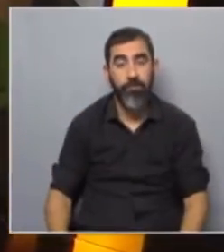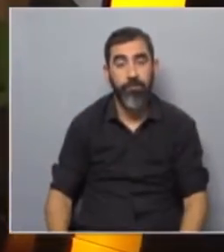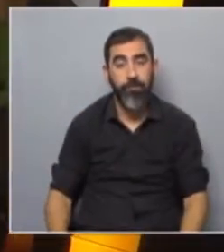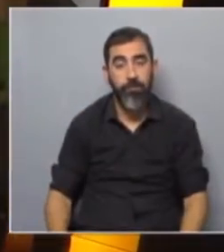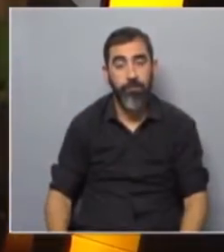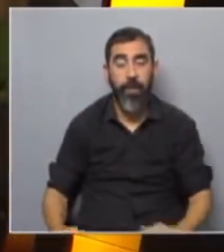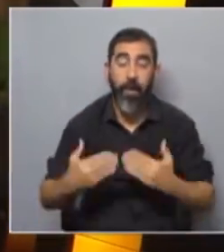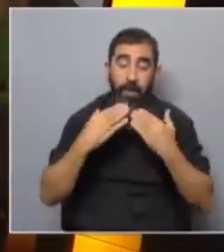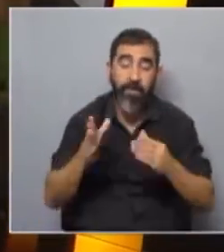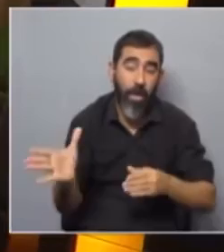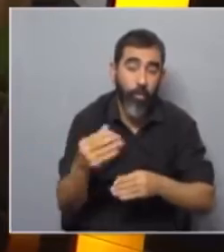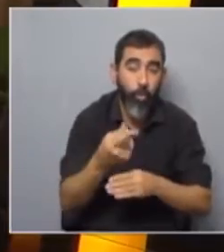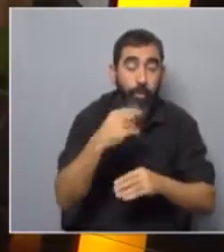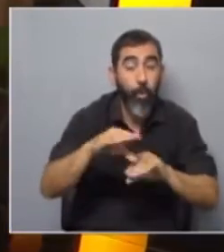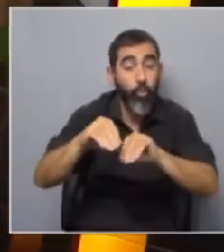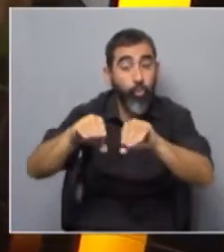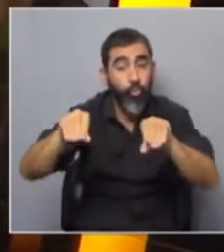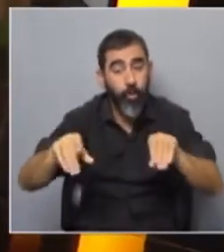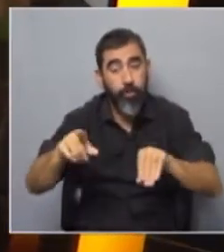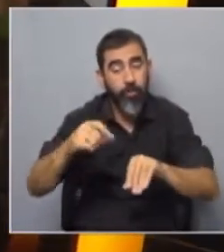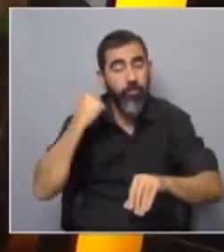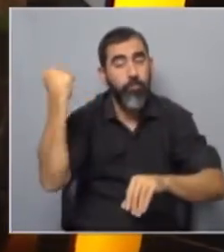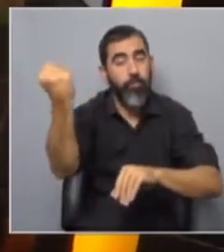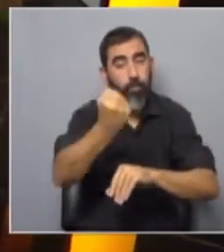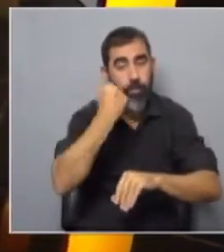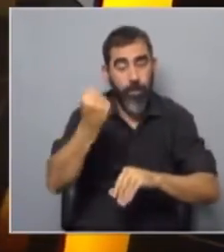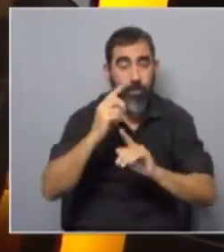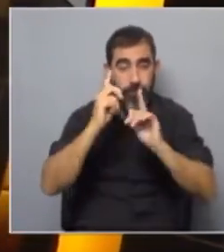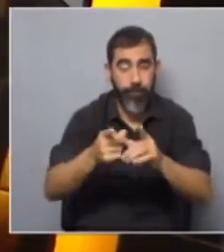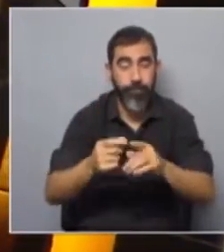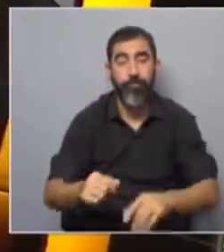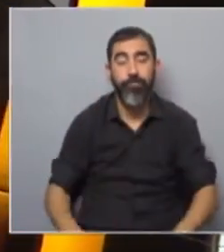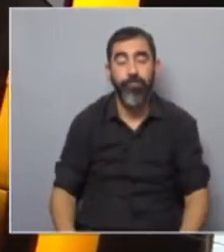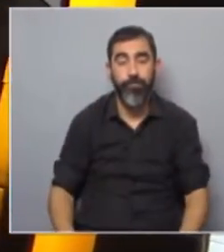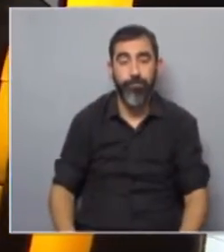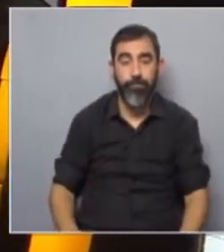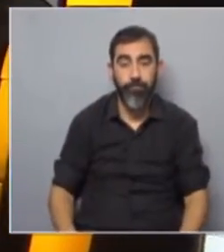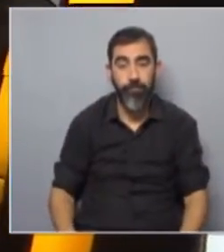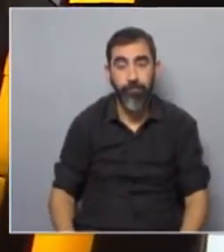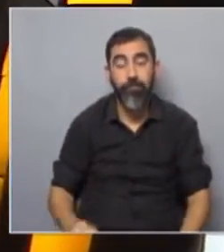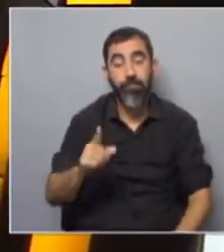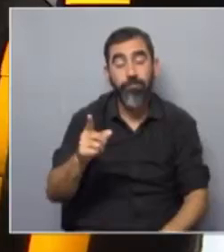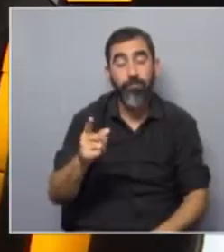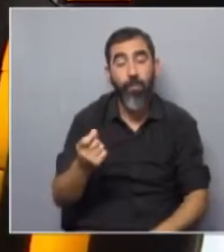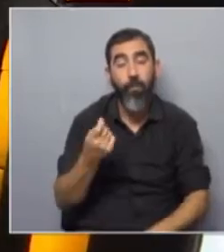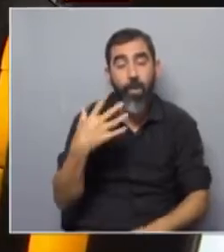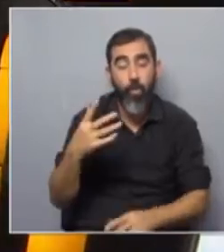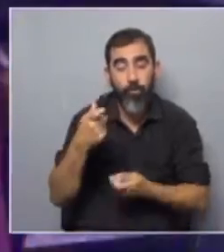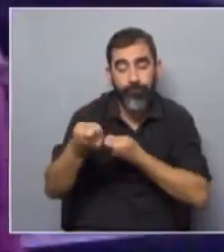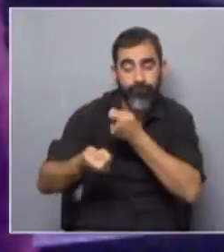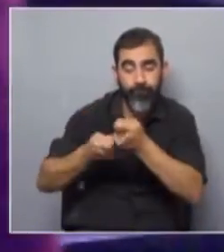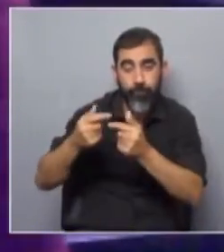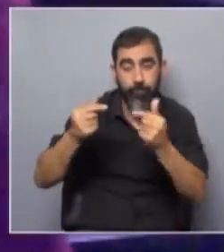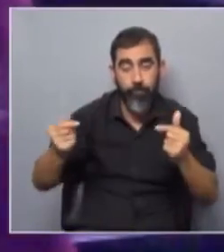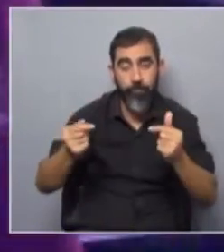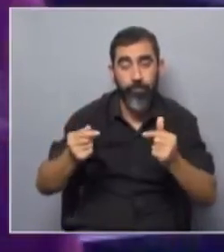ver con todo, pero el suelo es un factor muy importante. Esos valores de nutrientes,